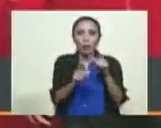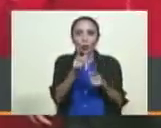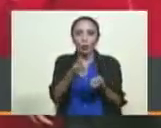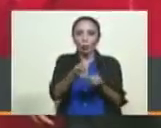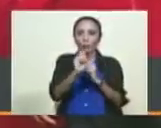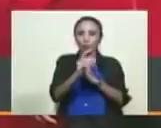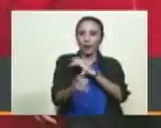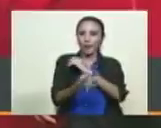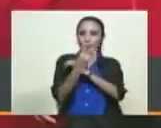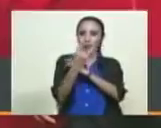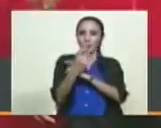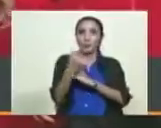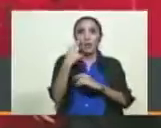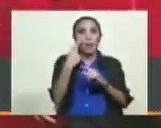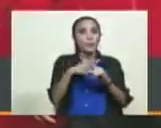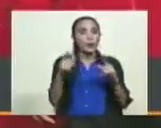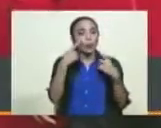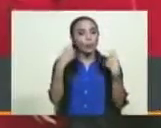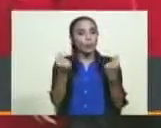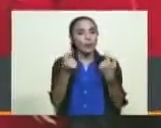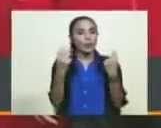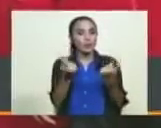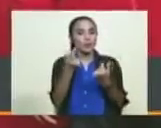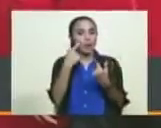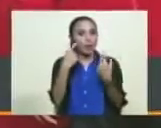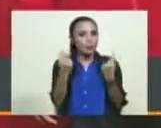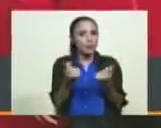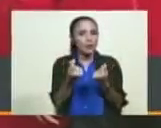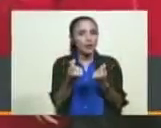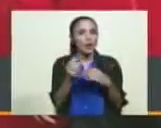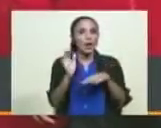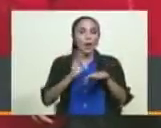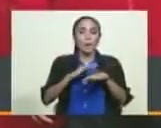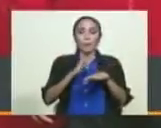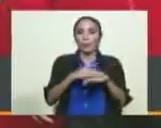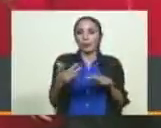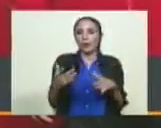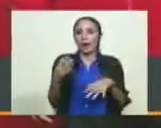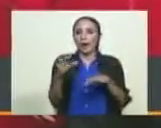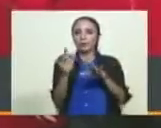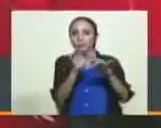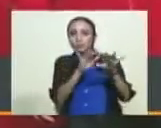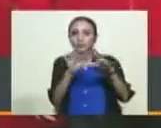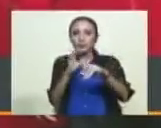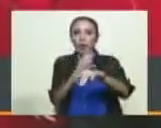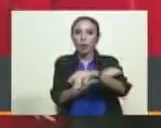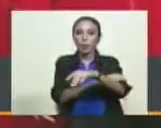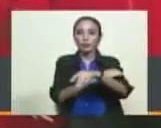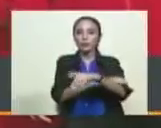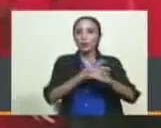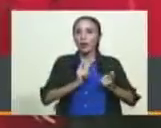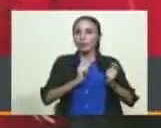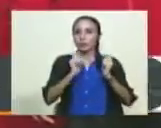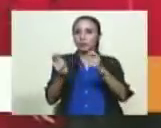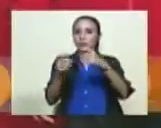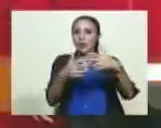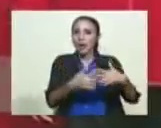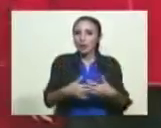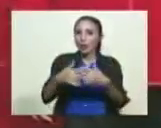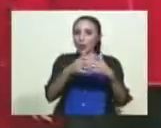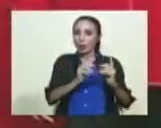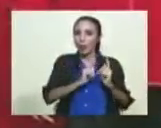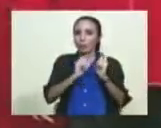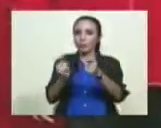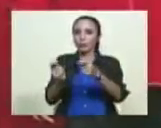Pero hay que estar alerta, porque la oferta de ellos es entregarle la patria a los gringos, a